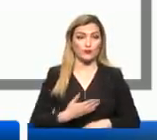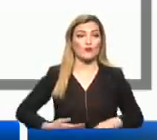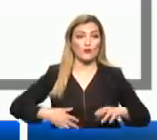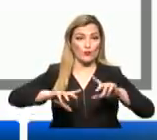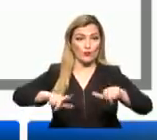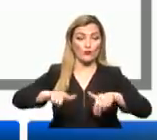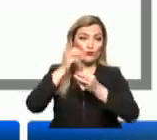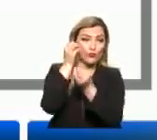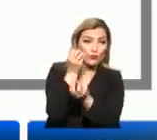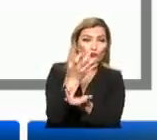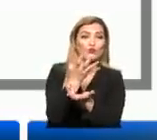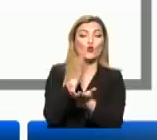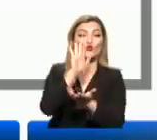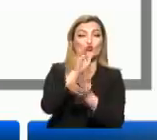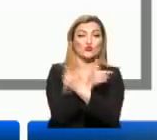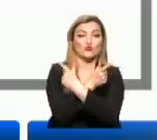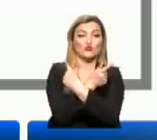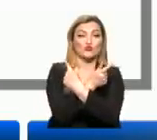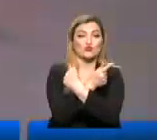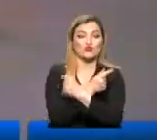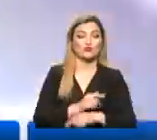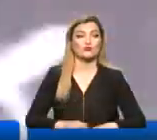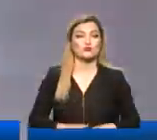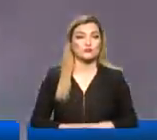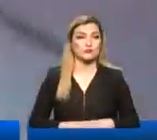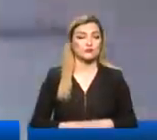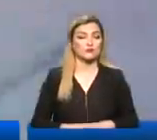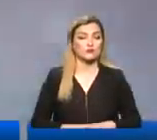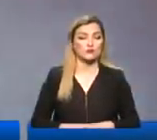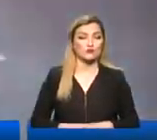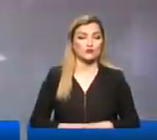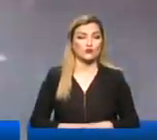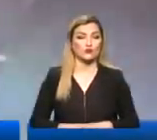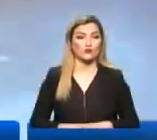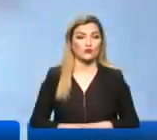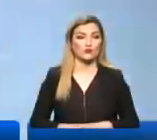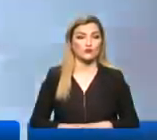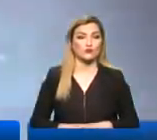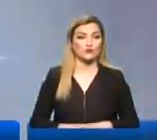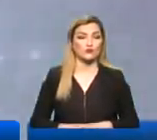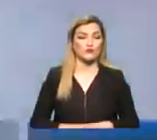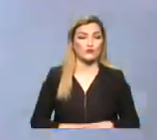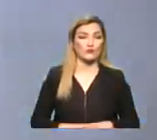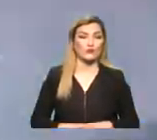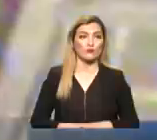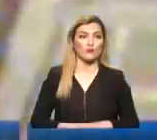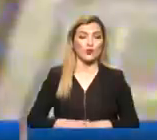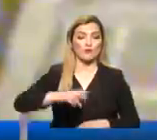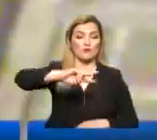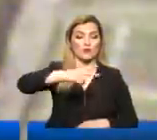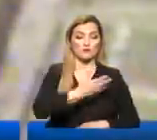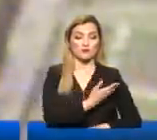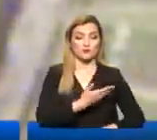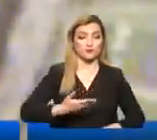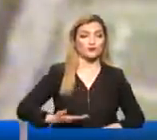Lenín Moreno expresó a través de su cuenta de Twitter. Como un acto de intimidación que merece su total rechazo, describió el vicepresidente